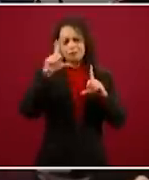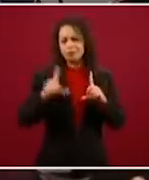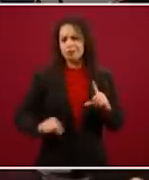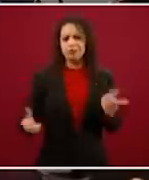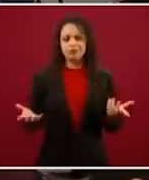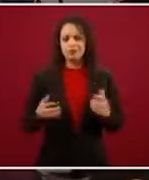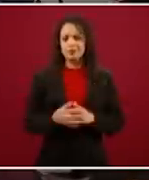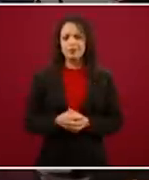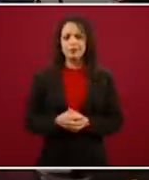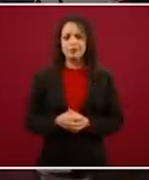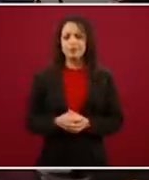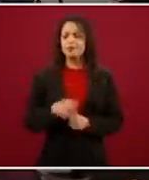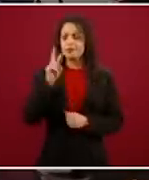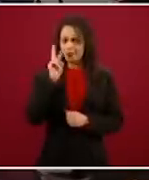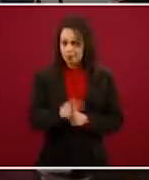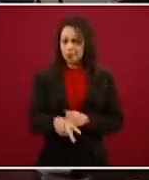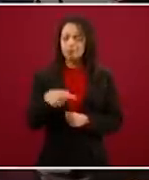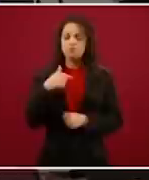Tengo una comunicación